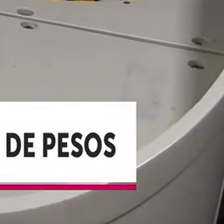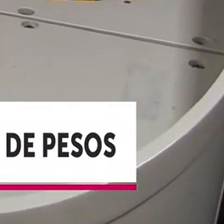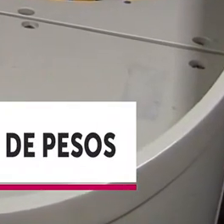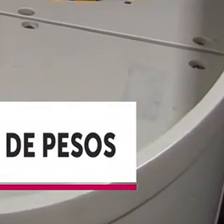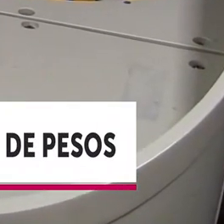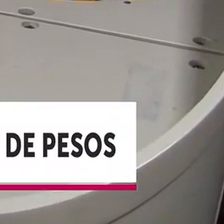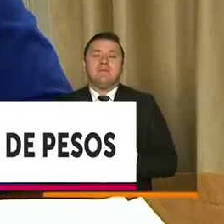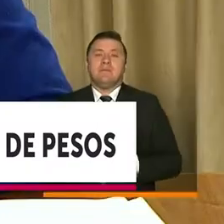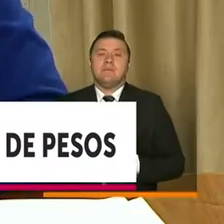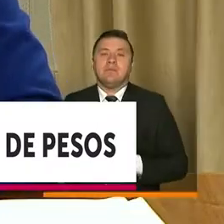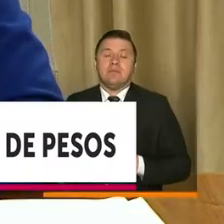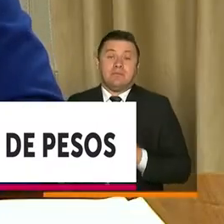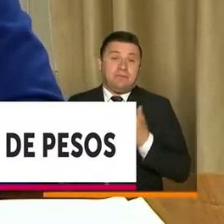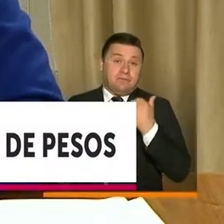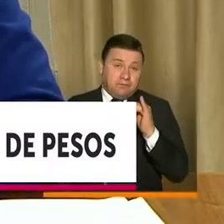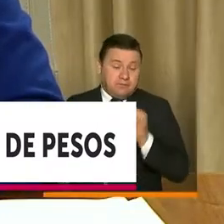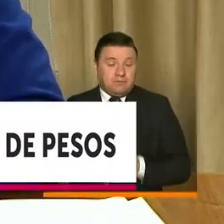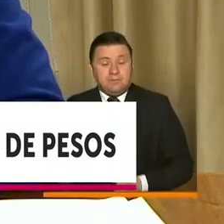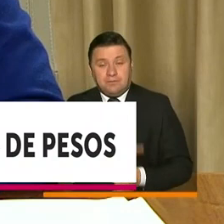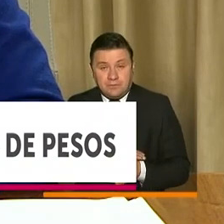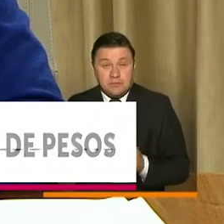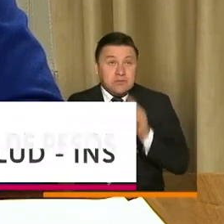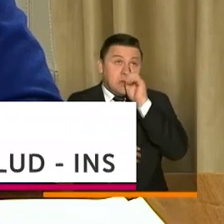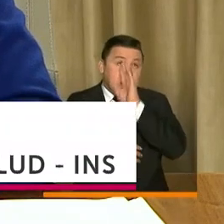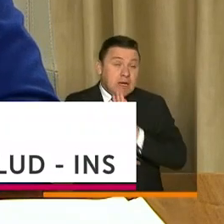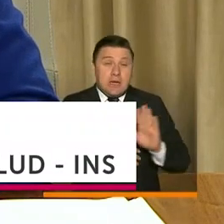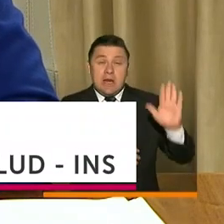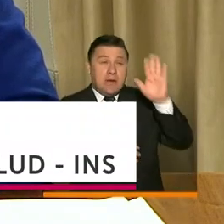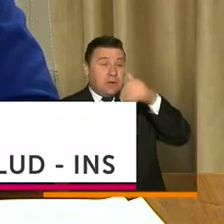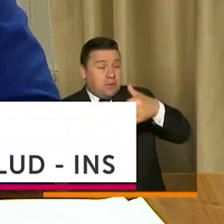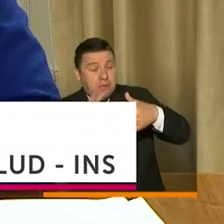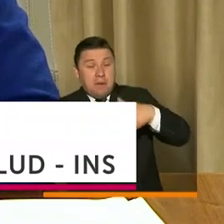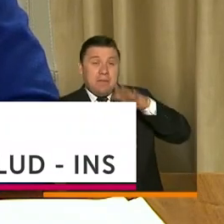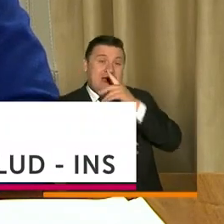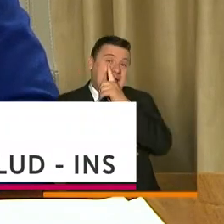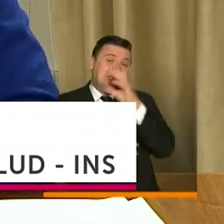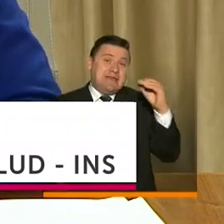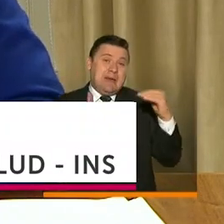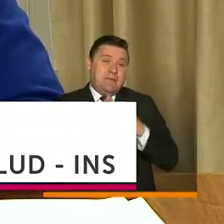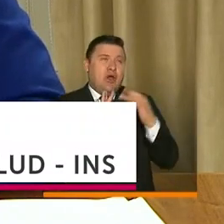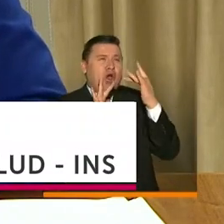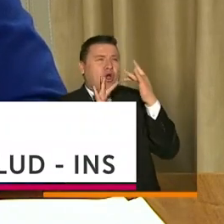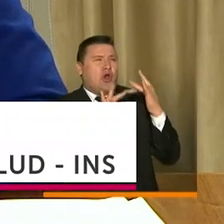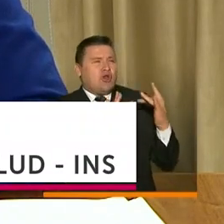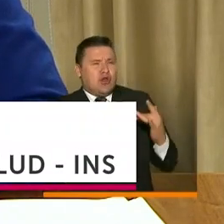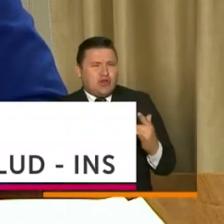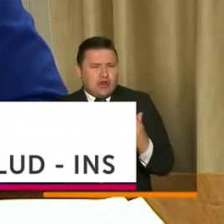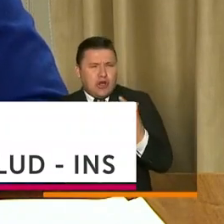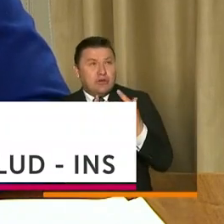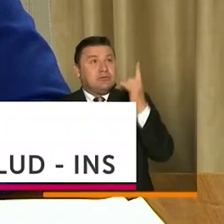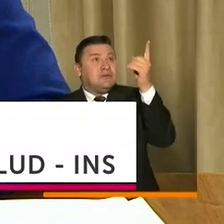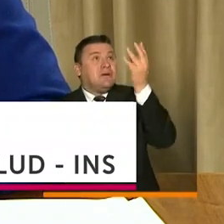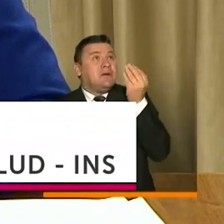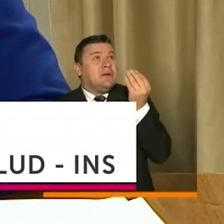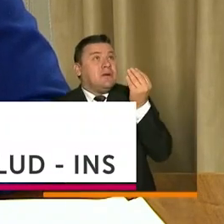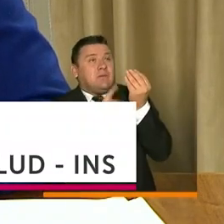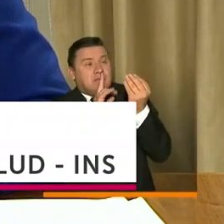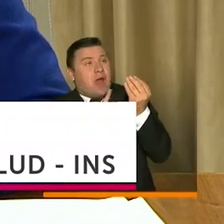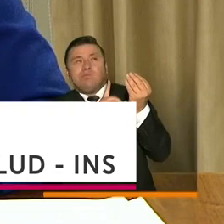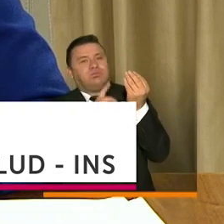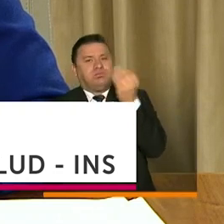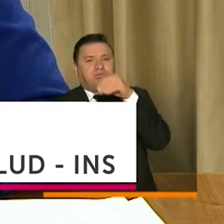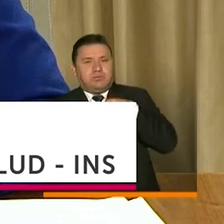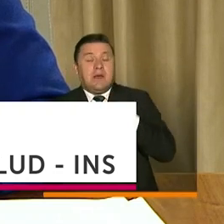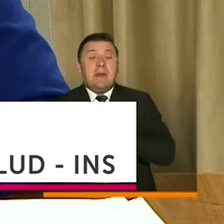pruebas diarias. Hemos seguido en todo el territorio nacional más de 100.000 contactos con sus respectivos aislamientos y el Ministerio